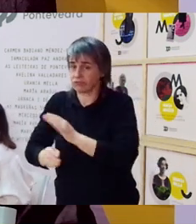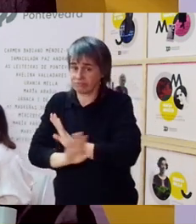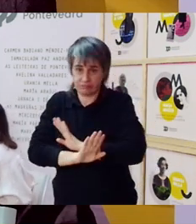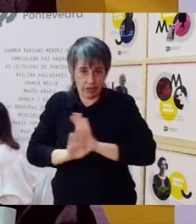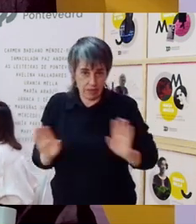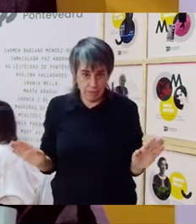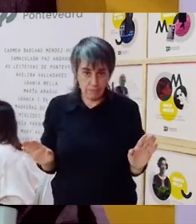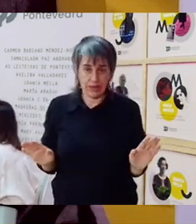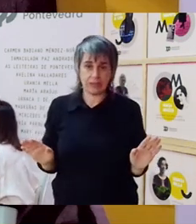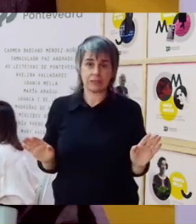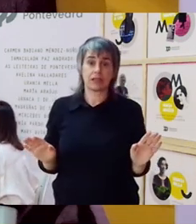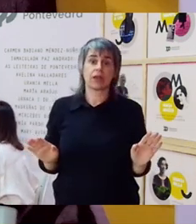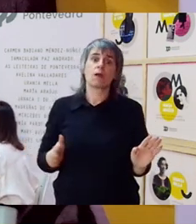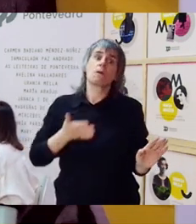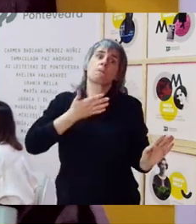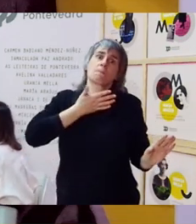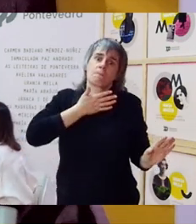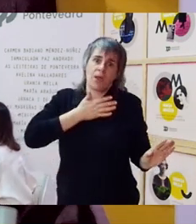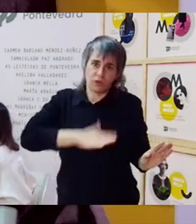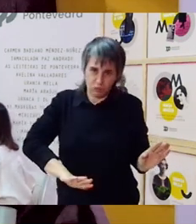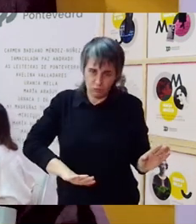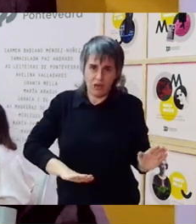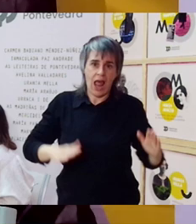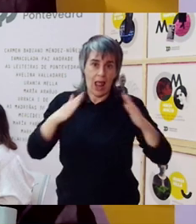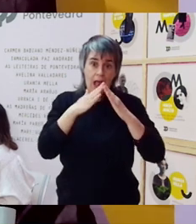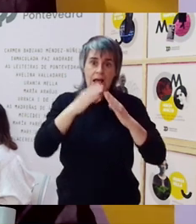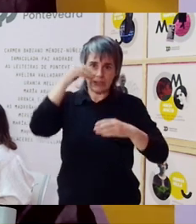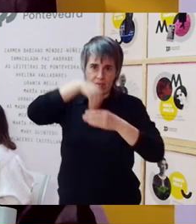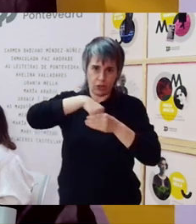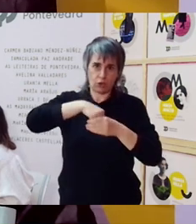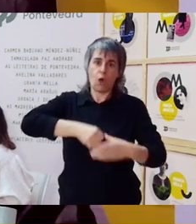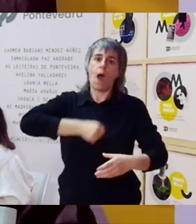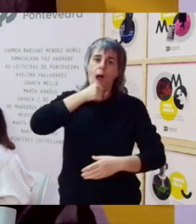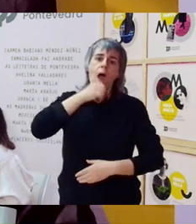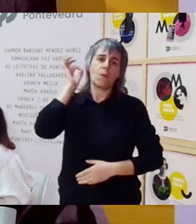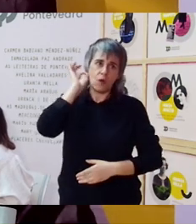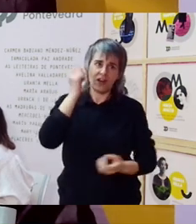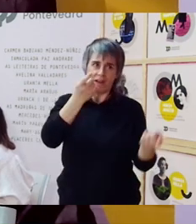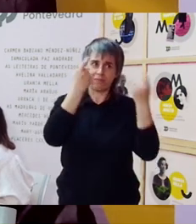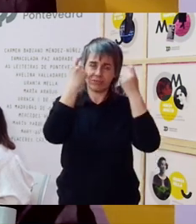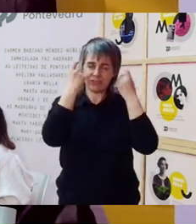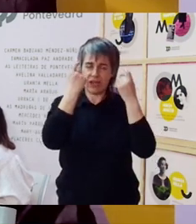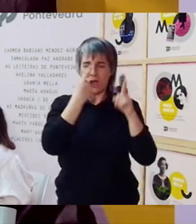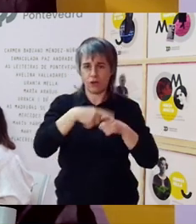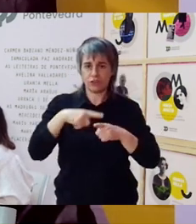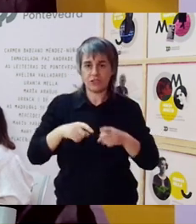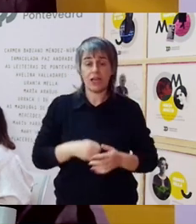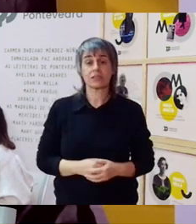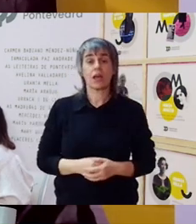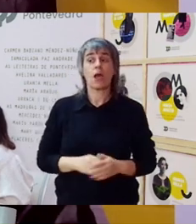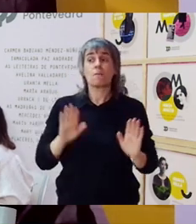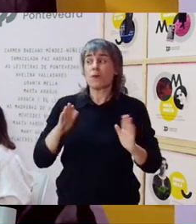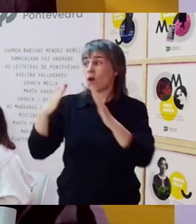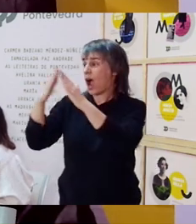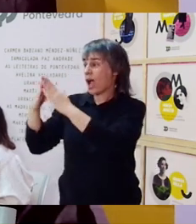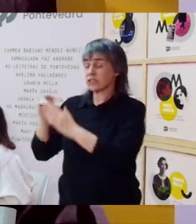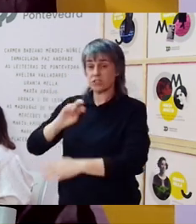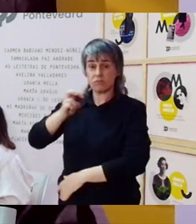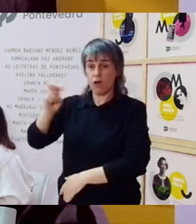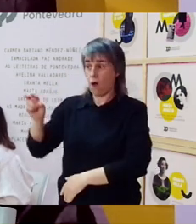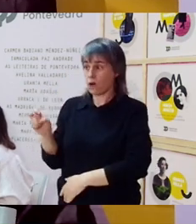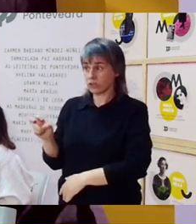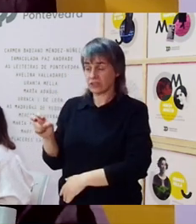Entonces, menos mal que había alguén na casa que che recordaba estas cousas, pero habría moitas casas onde non se